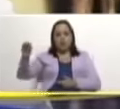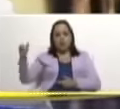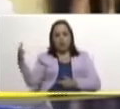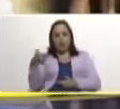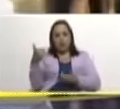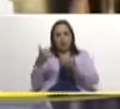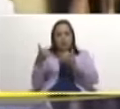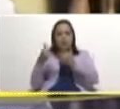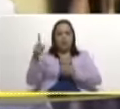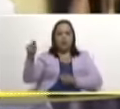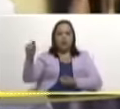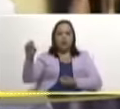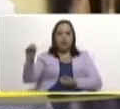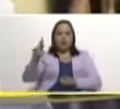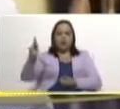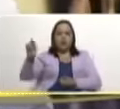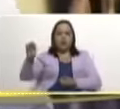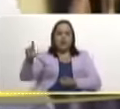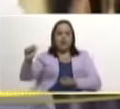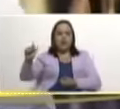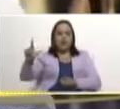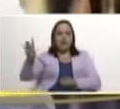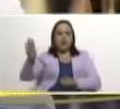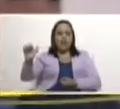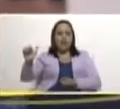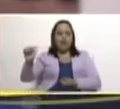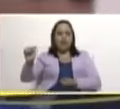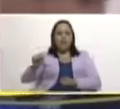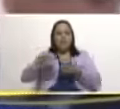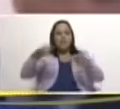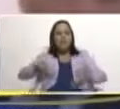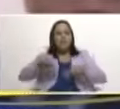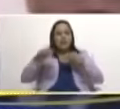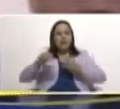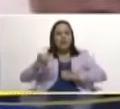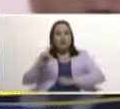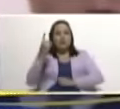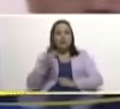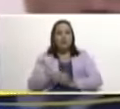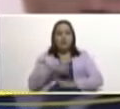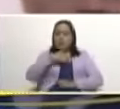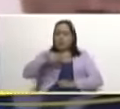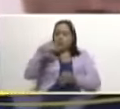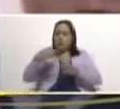Torrealba, siempre en la primera línea. Lo lograremos, Pompeyo.